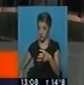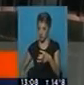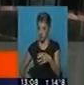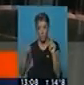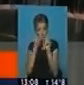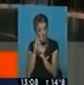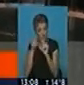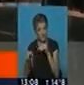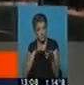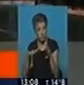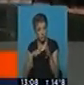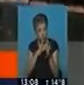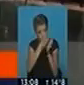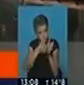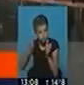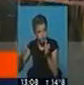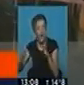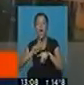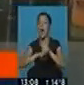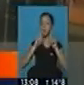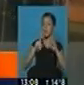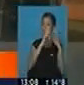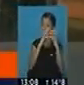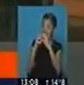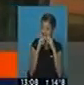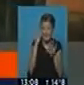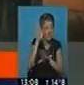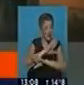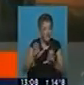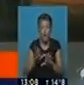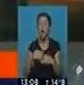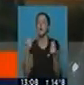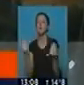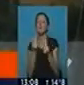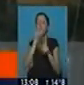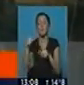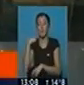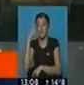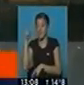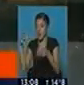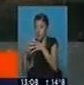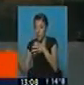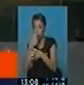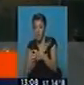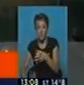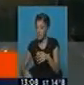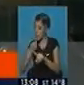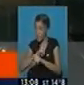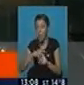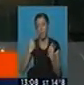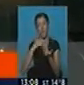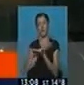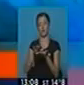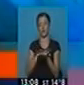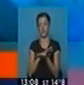contexto tan desordenado. Y por otro lado, la crisis es tan grande que mucha gente cree que tampoco la oposición la podría resolver, con lo cual genera un cierto escepticismo que lo podría